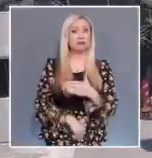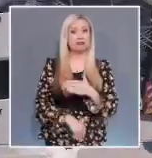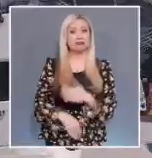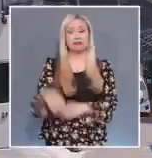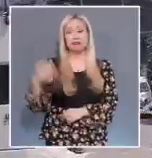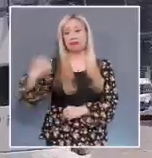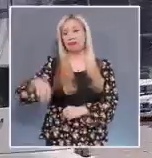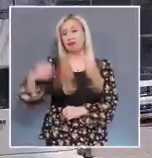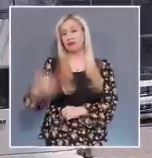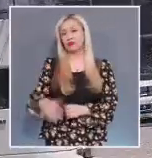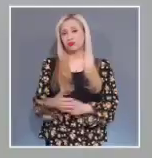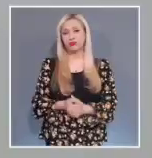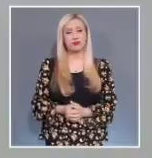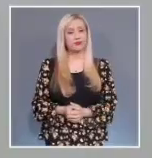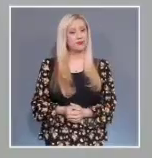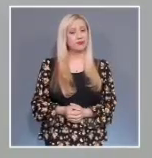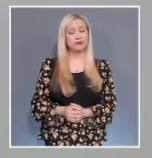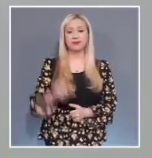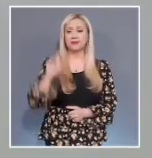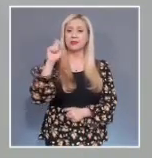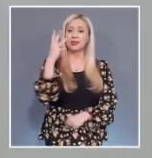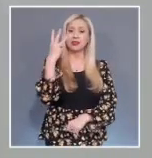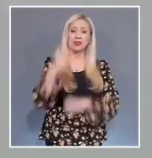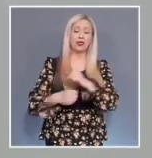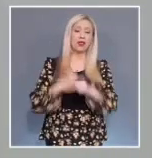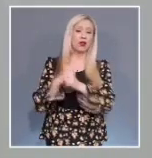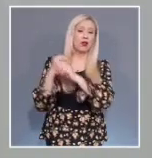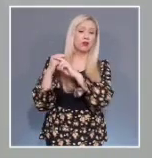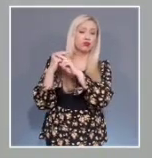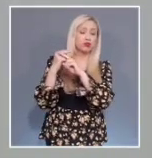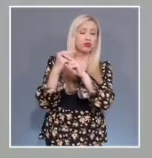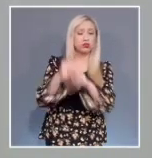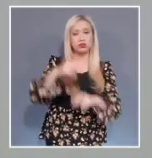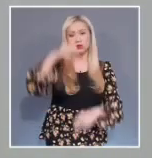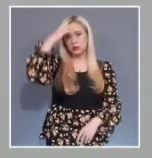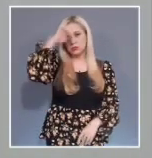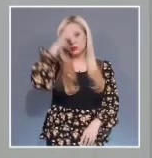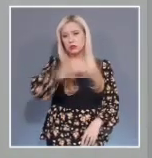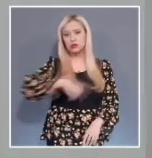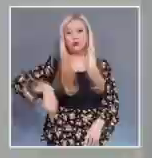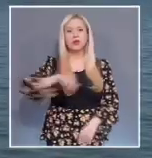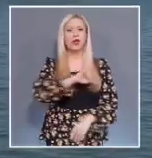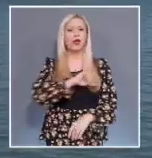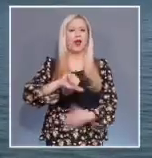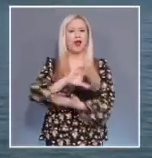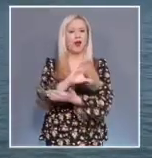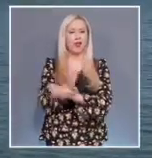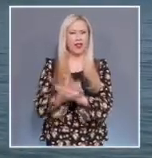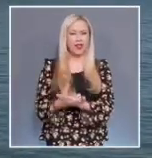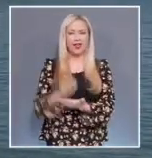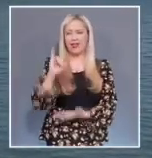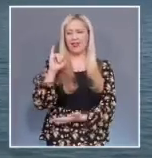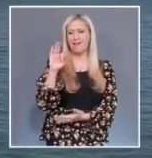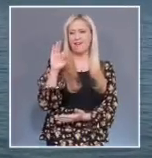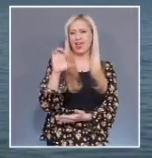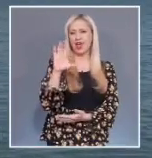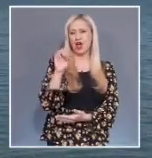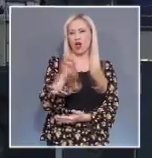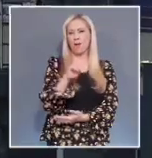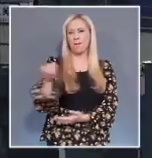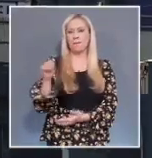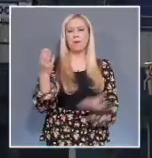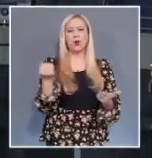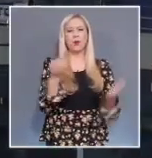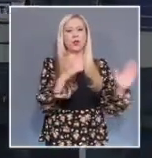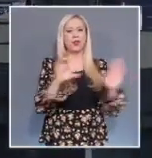En los 23 años de operación del Instituto Federal de Especialistas de Concursos Mercantiles, IFECOM, de los 933 comerciantes